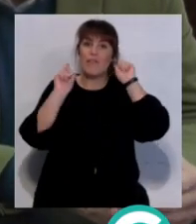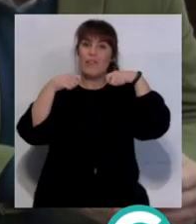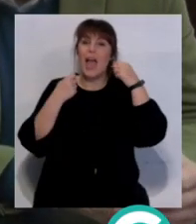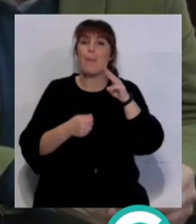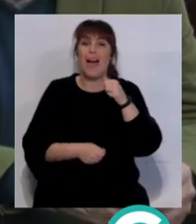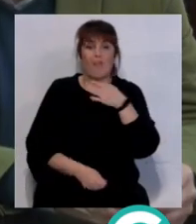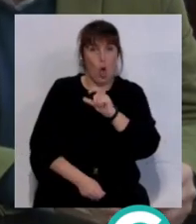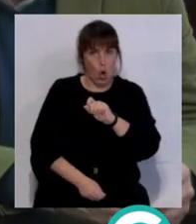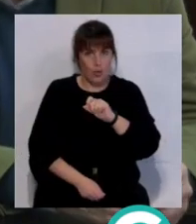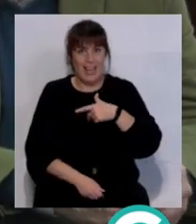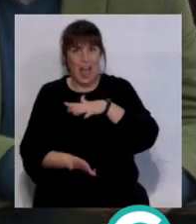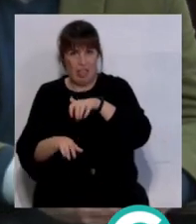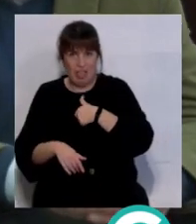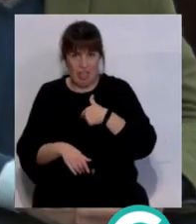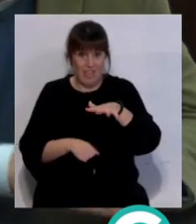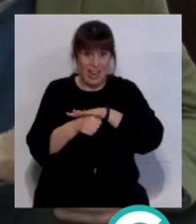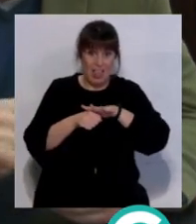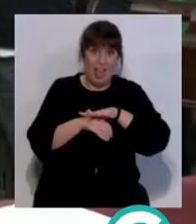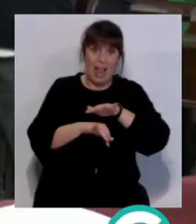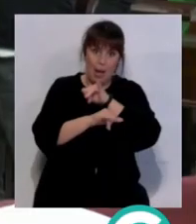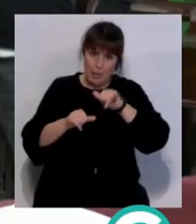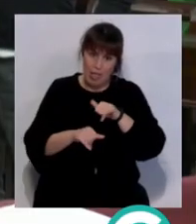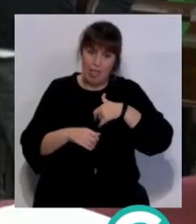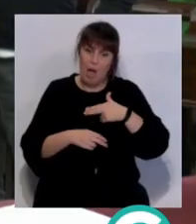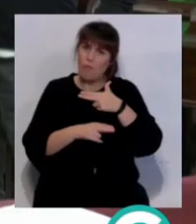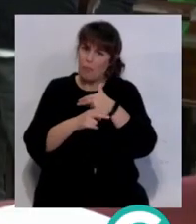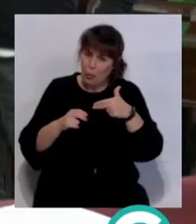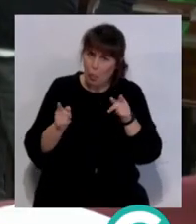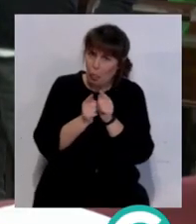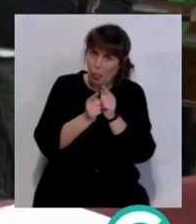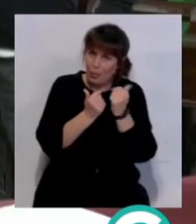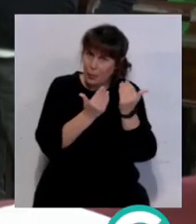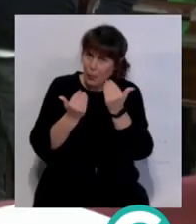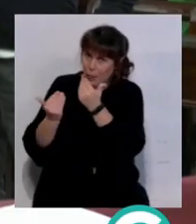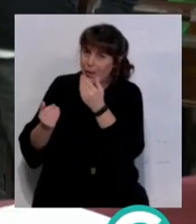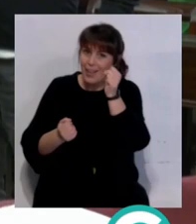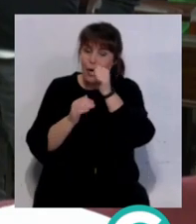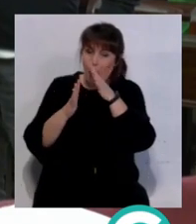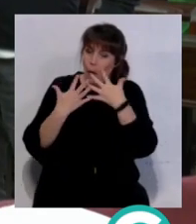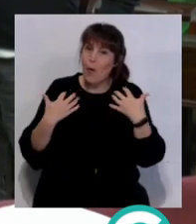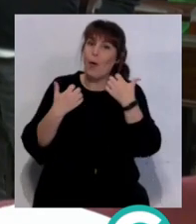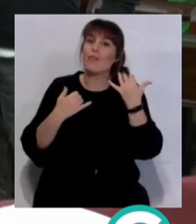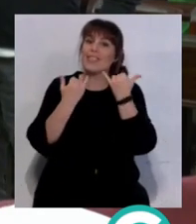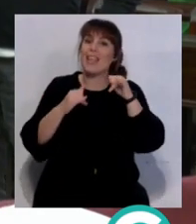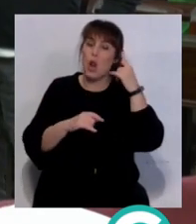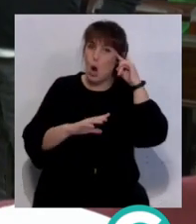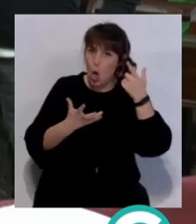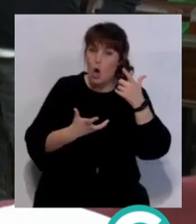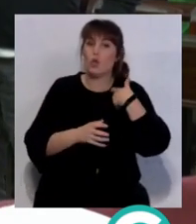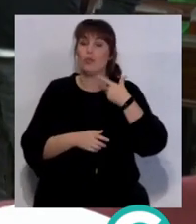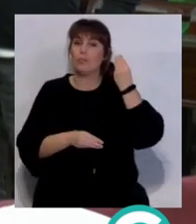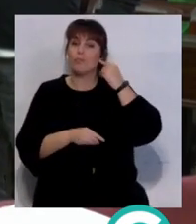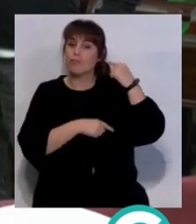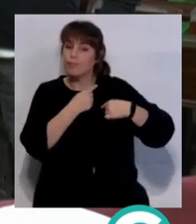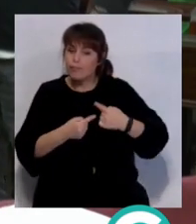Se ofrecerán anchoas y boquerones del Cantábrico y se podrá disfrutar de las actuaciones del coro La Fiesta de los Locos, la Antología del Noli y